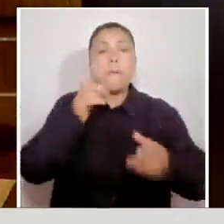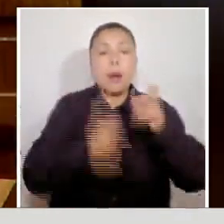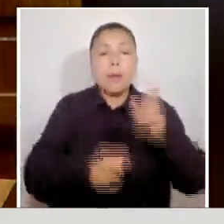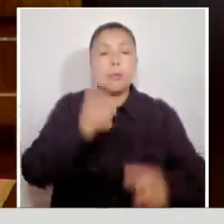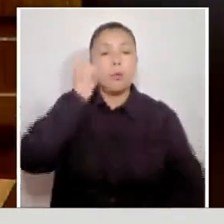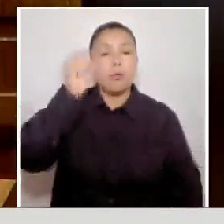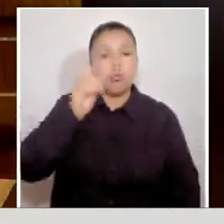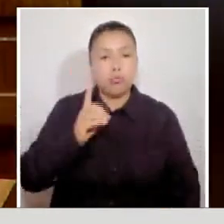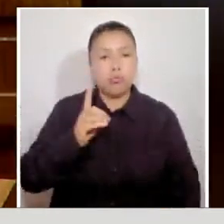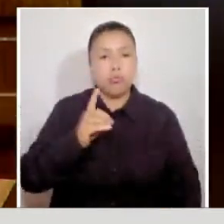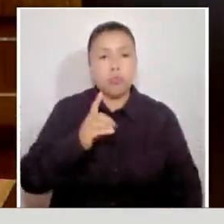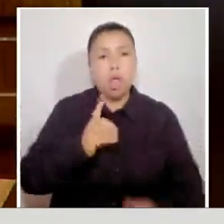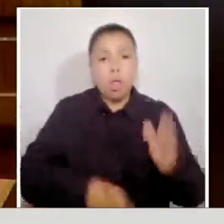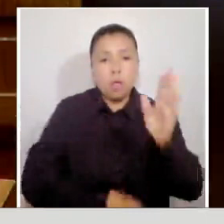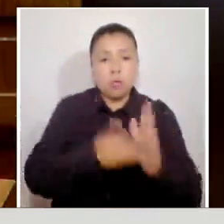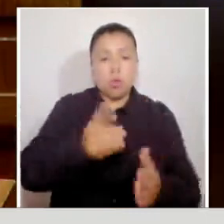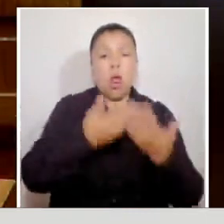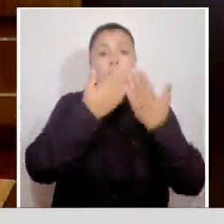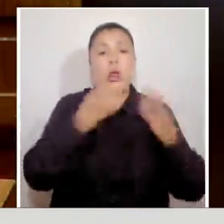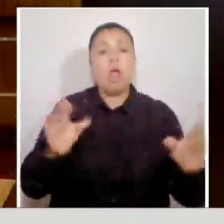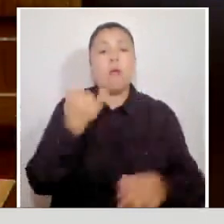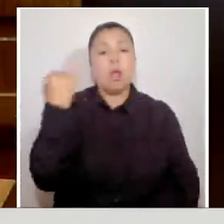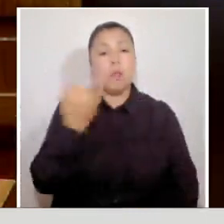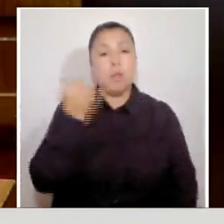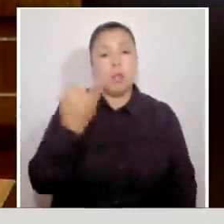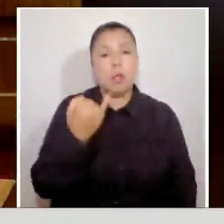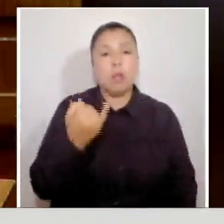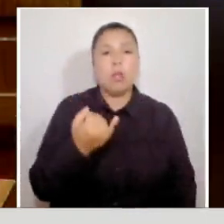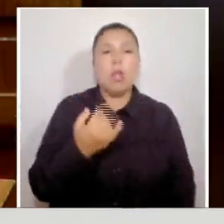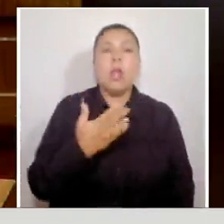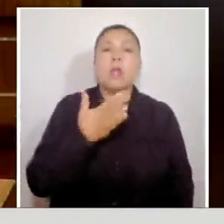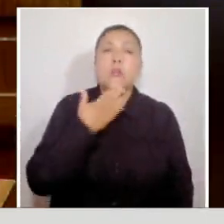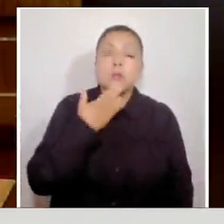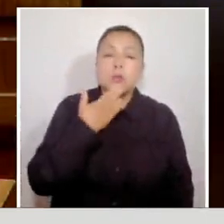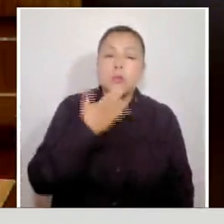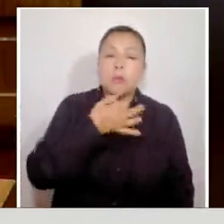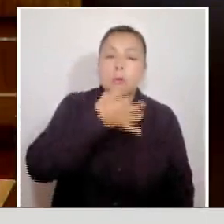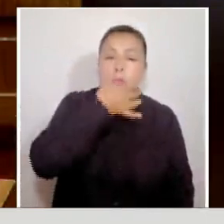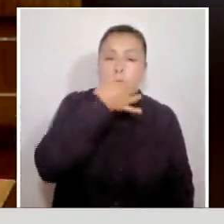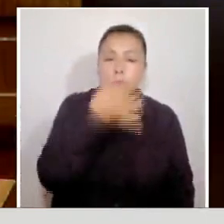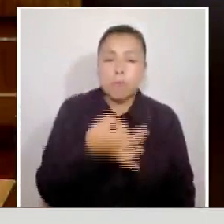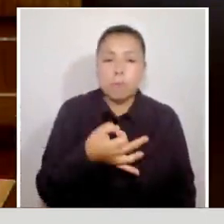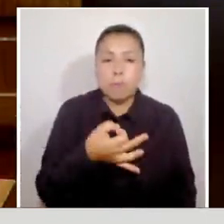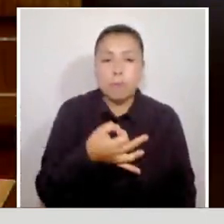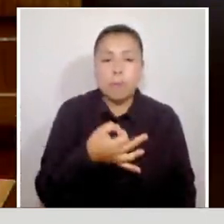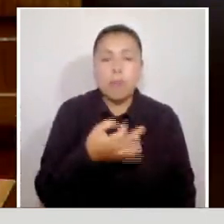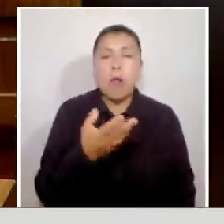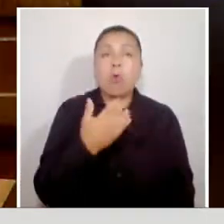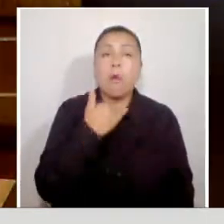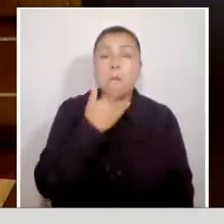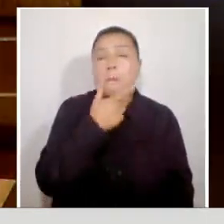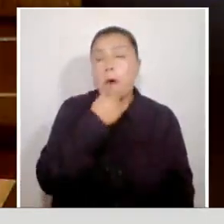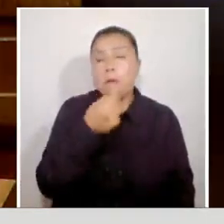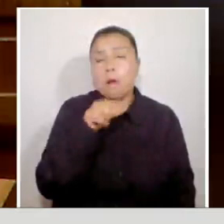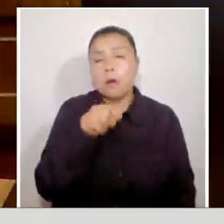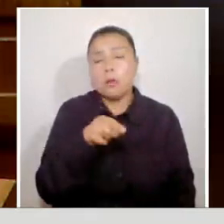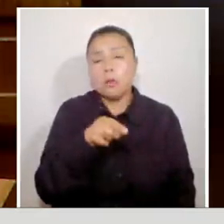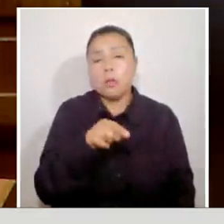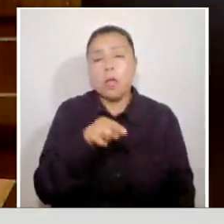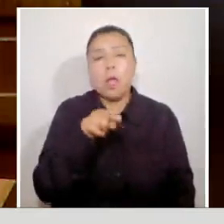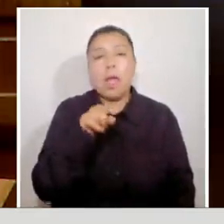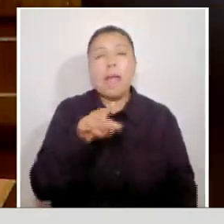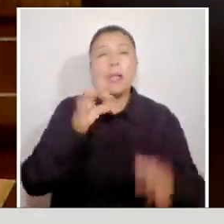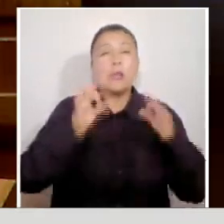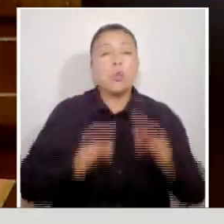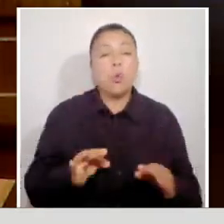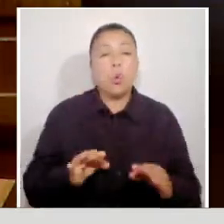desenvuelvan libres y de manera independiente me refiero a algún o algo más sencillo que eso y es efectivamente de